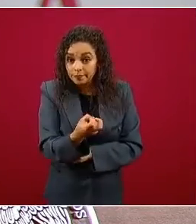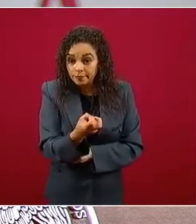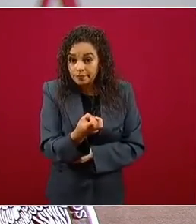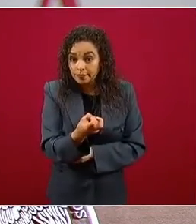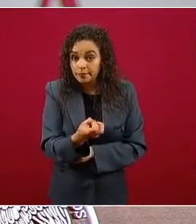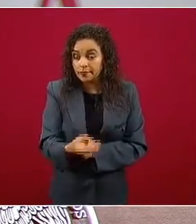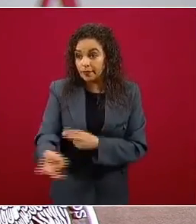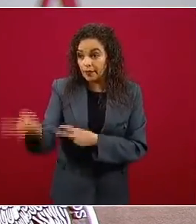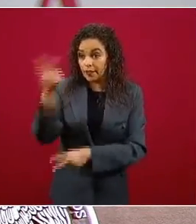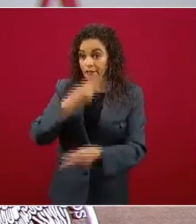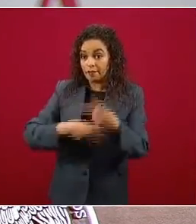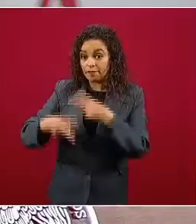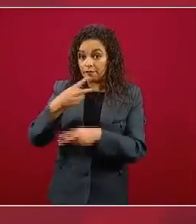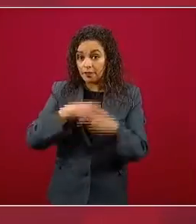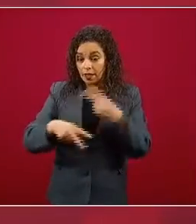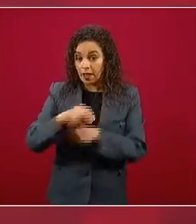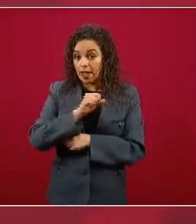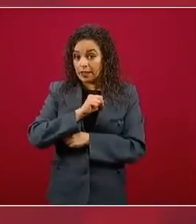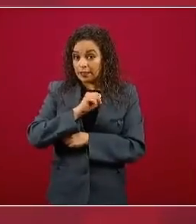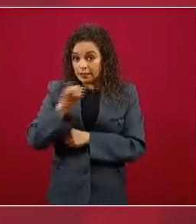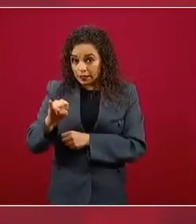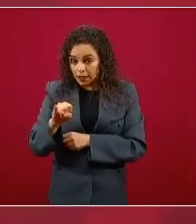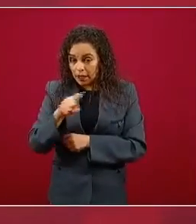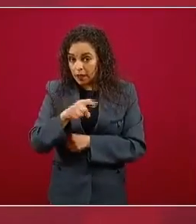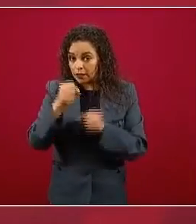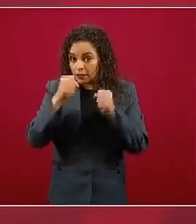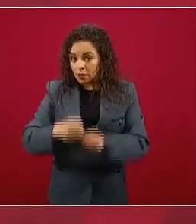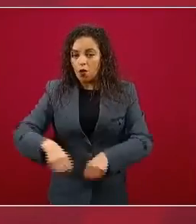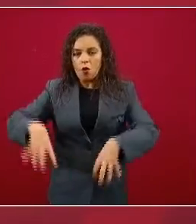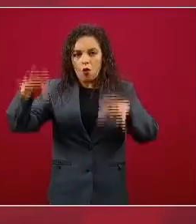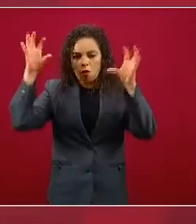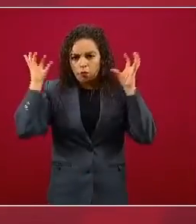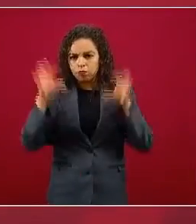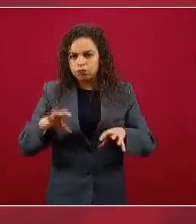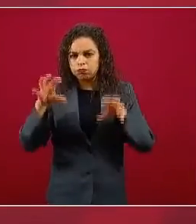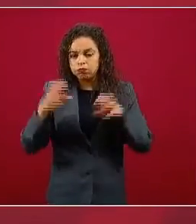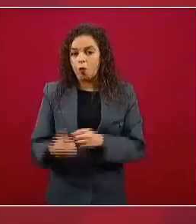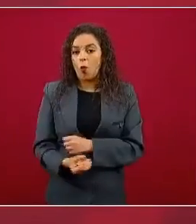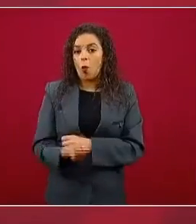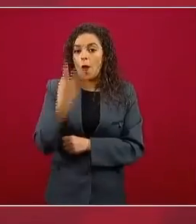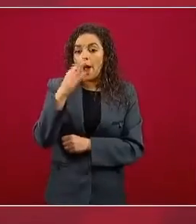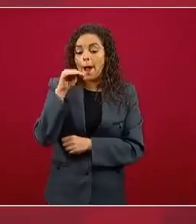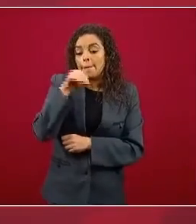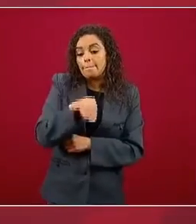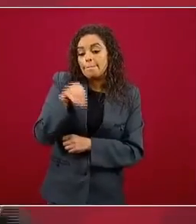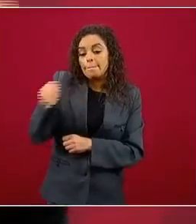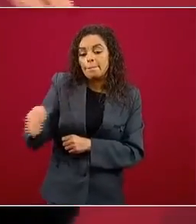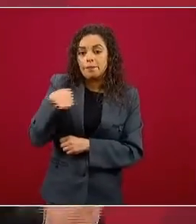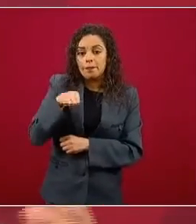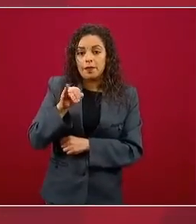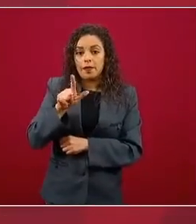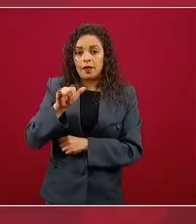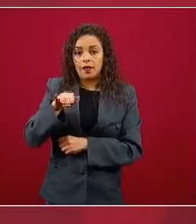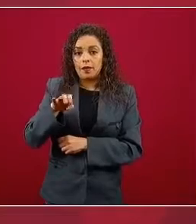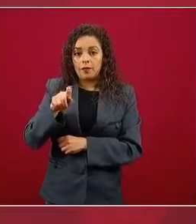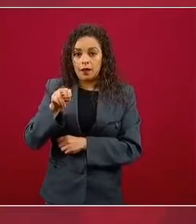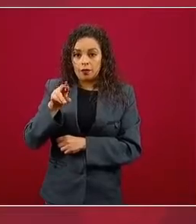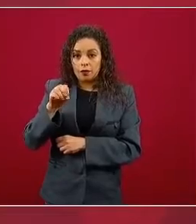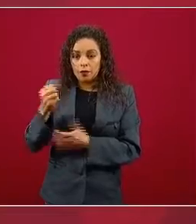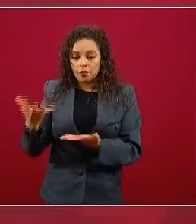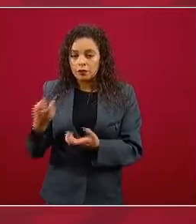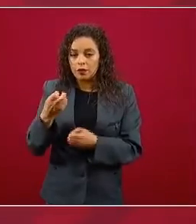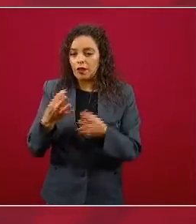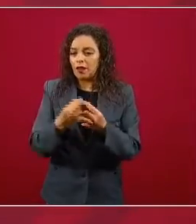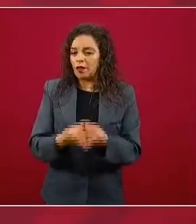está describiendo, es decir, que llovieron X número de milímetros en ese sitio o que hubo un escurrimiento importante. En el caso